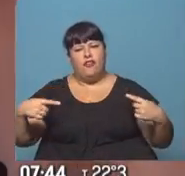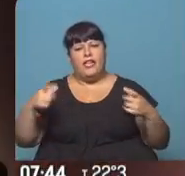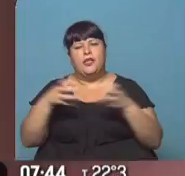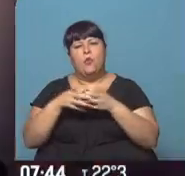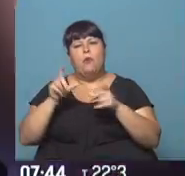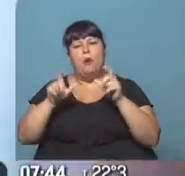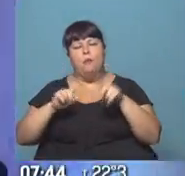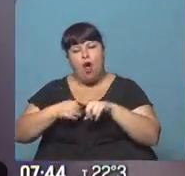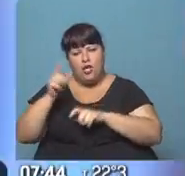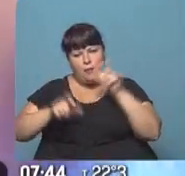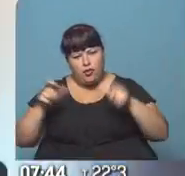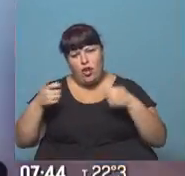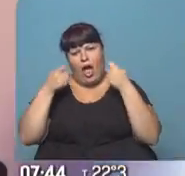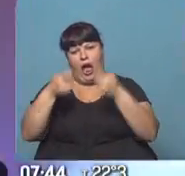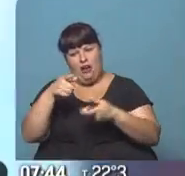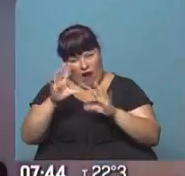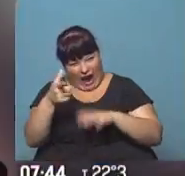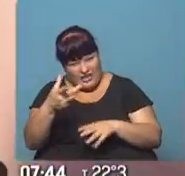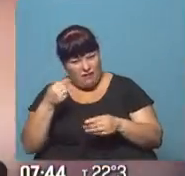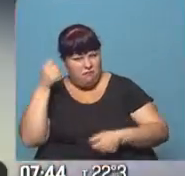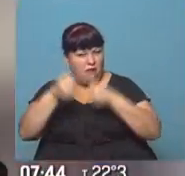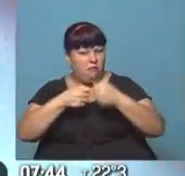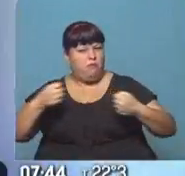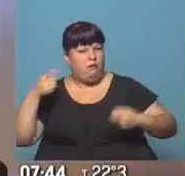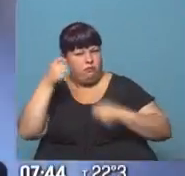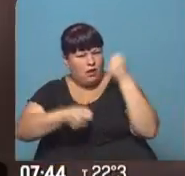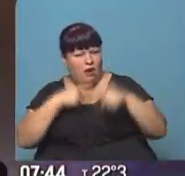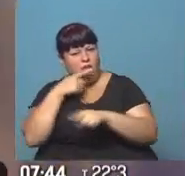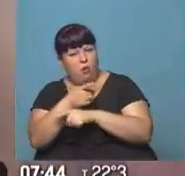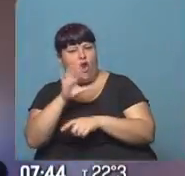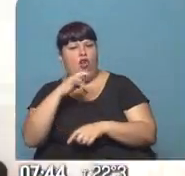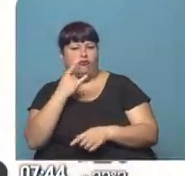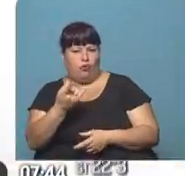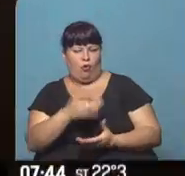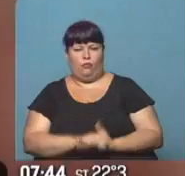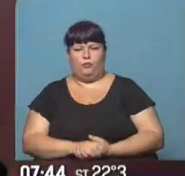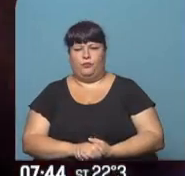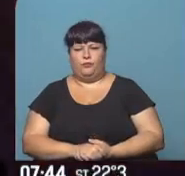dirigentes políticos con esta cobarde agresión que sufrió Martín Lustó.